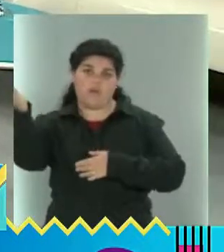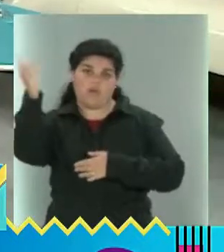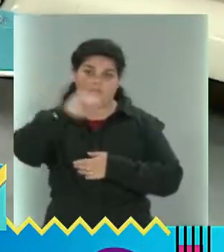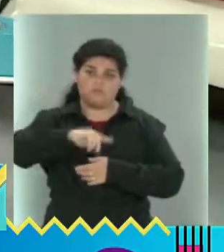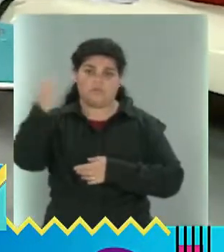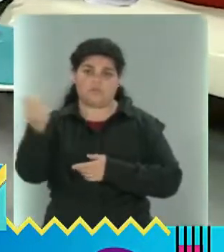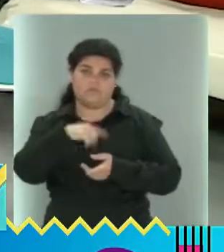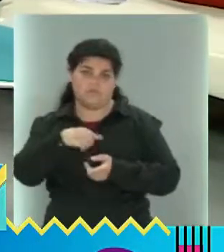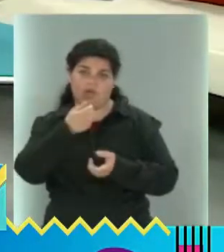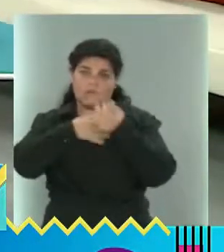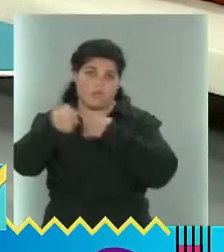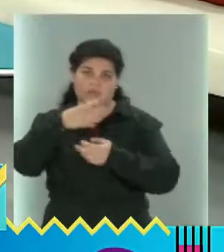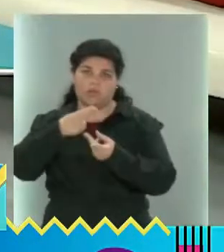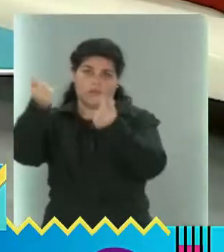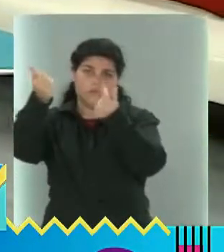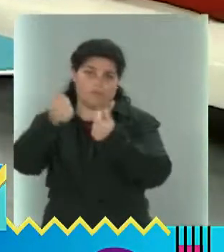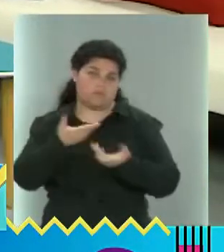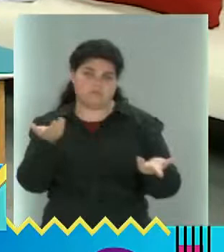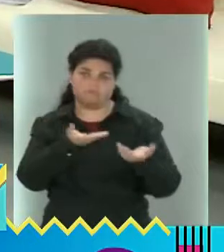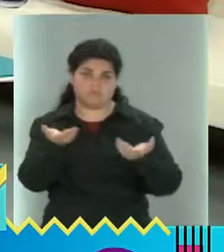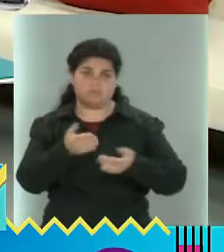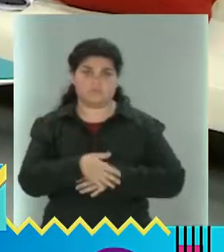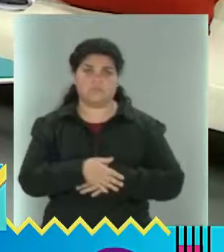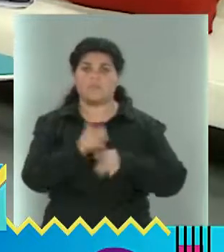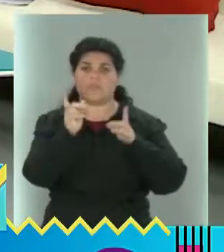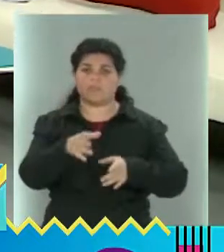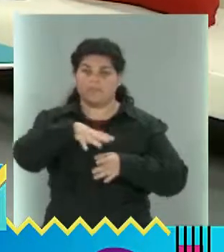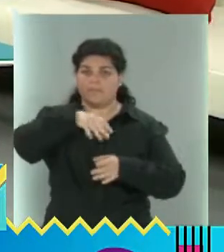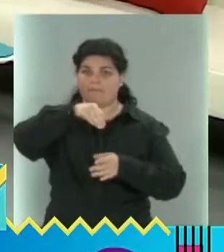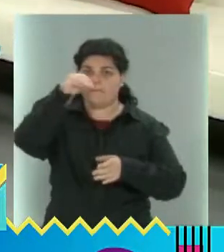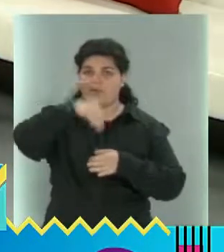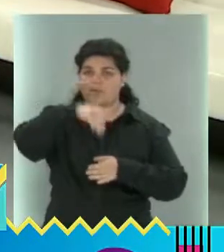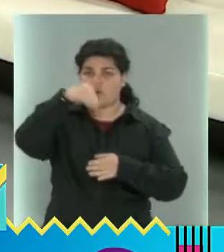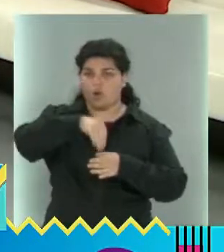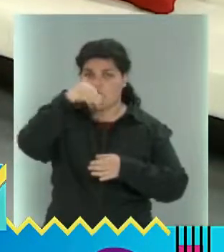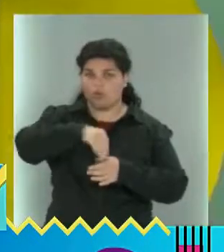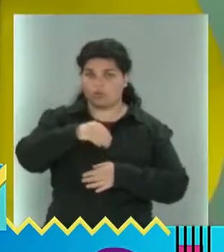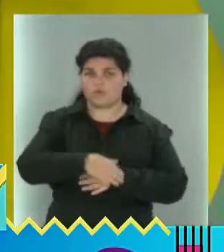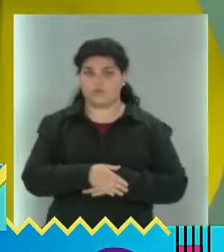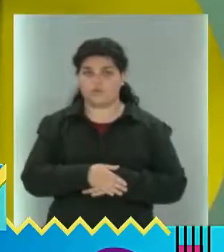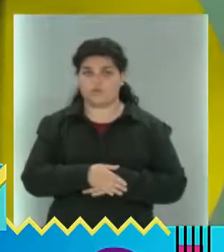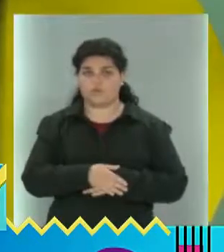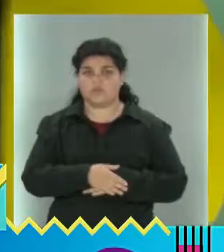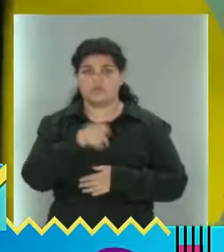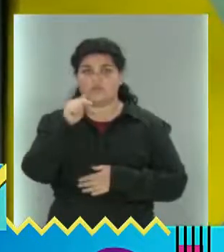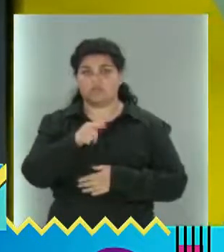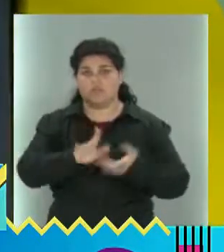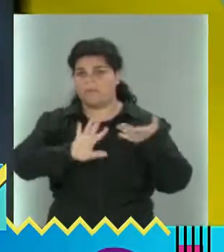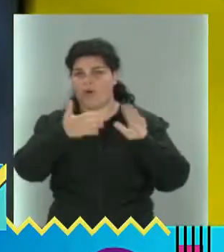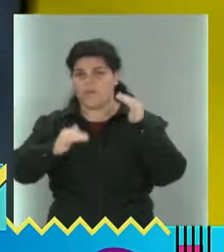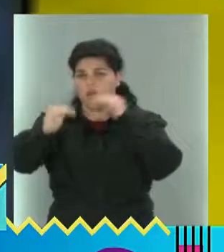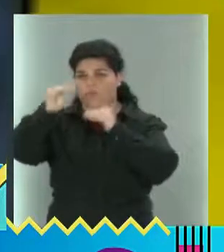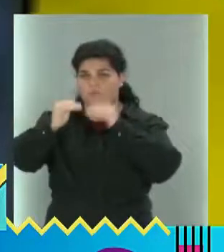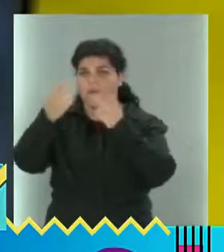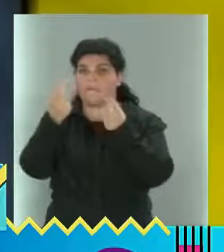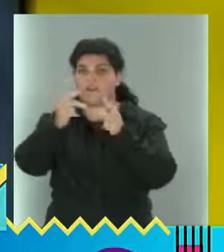definitivamente. Y no solo es transable el petróleo como bien, digamos, con lo cual uno siempre tiende a acercarse a un valor de equilibrio de los precios internacionales, si